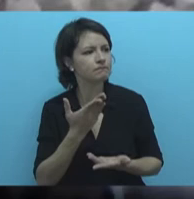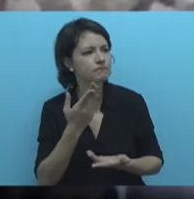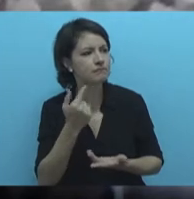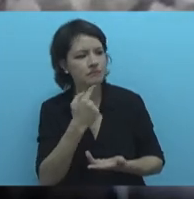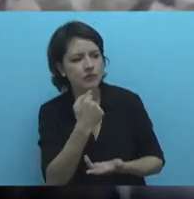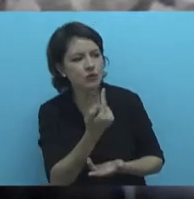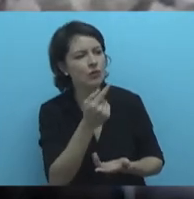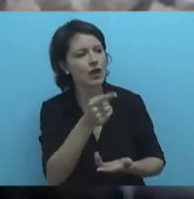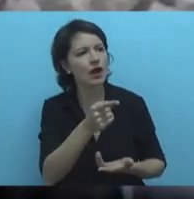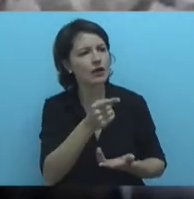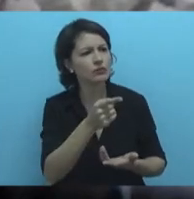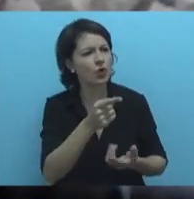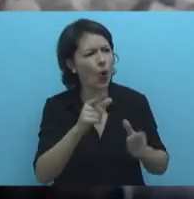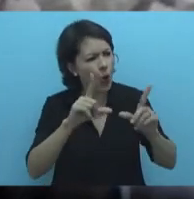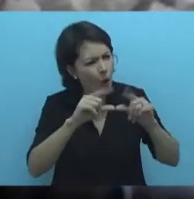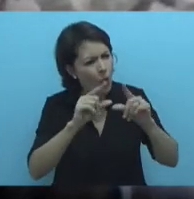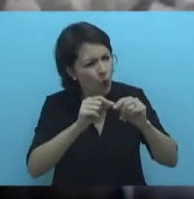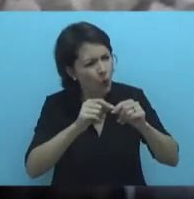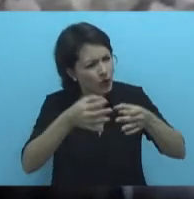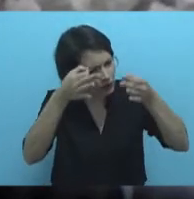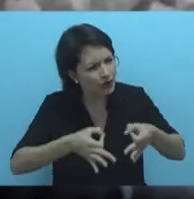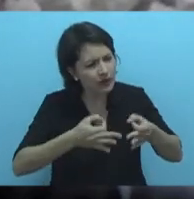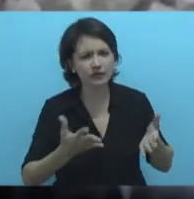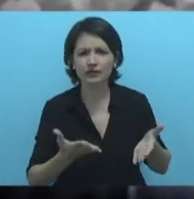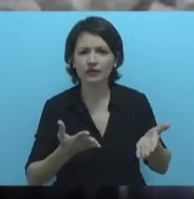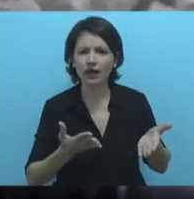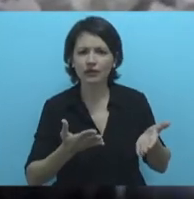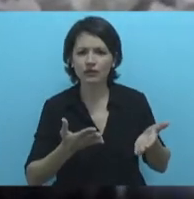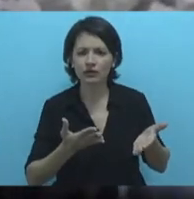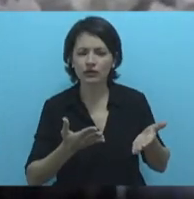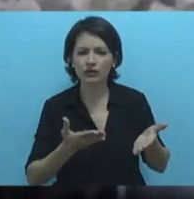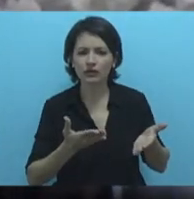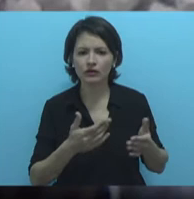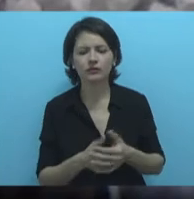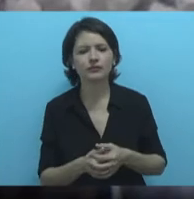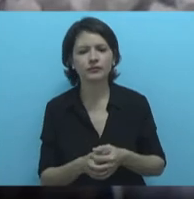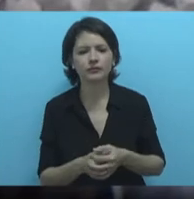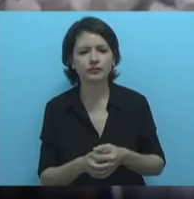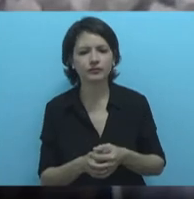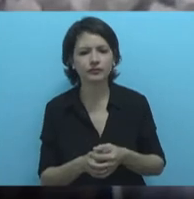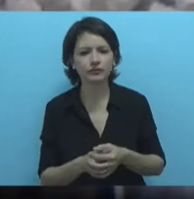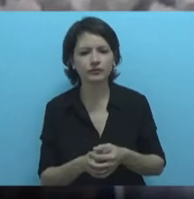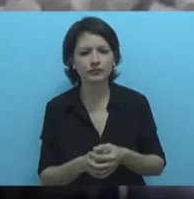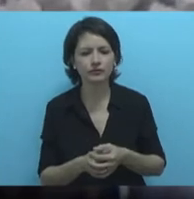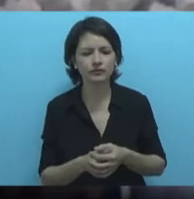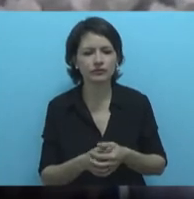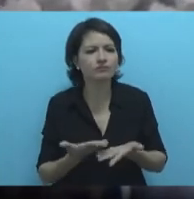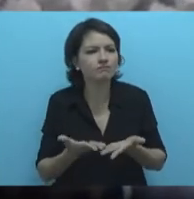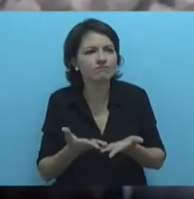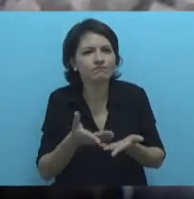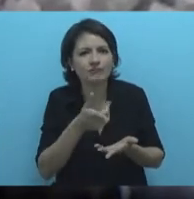cifras eran tal cual las había dicho para que la ratificara porque nos